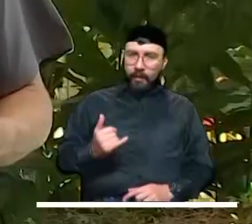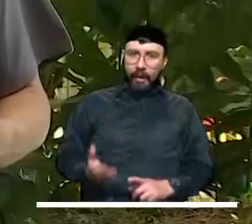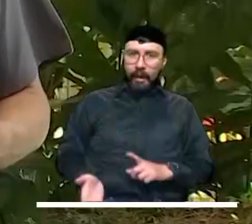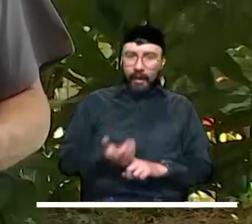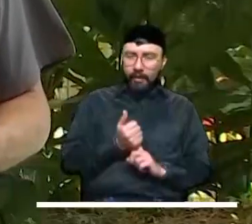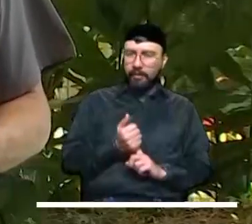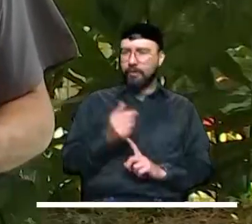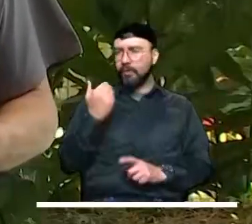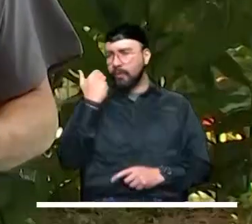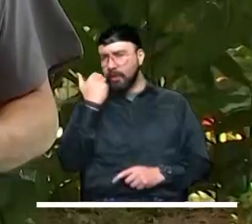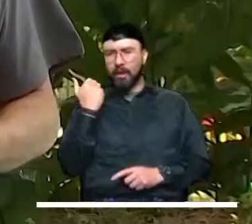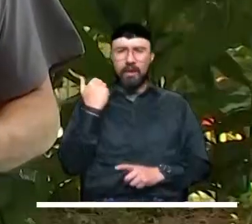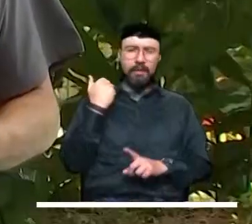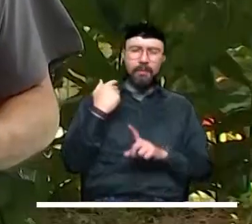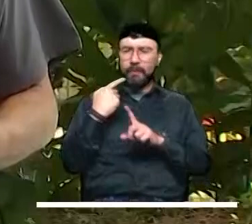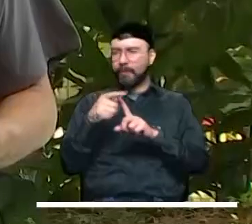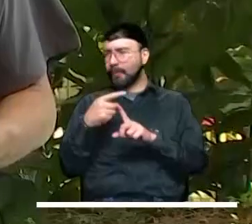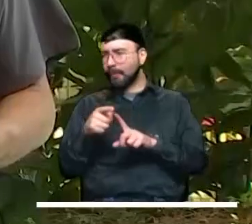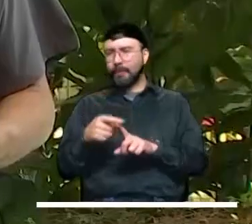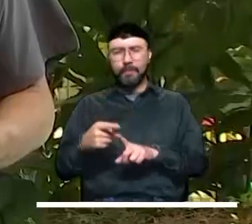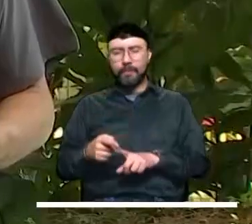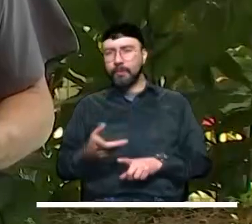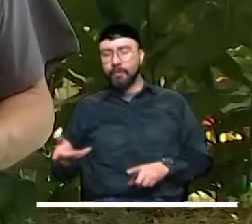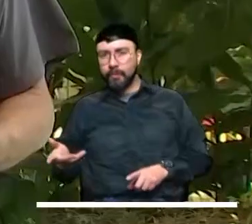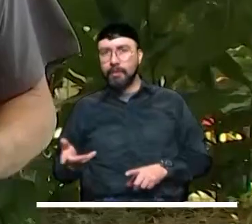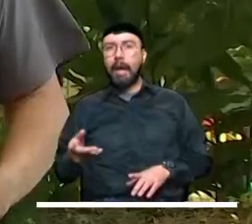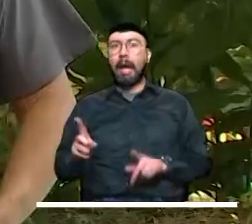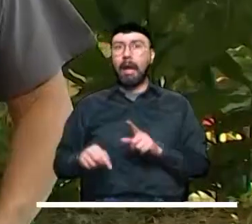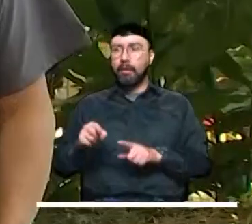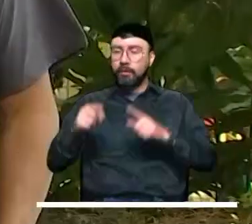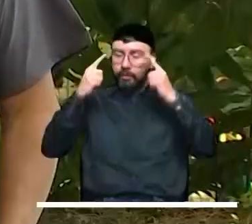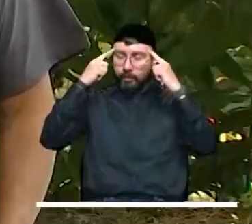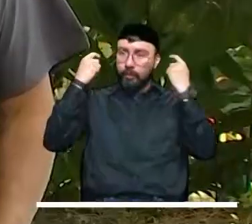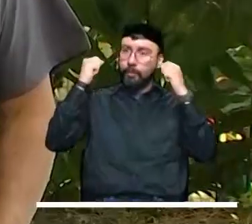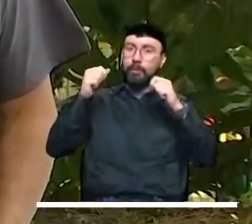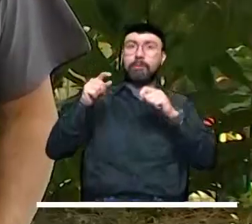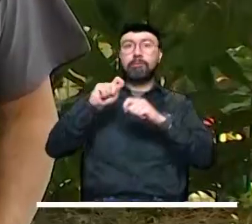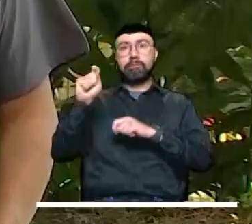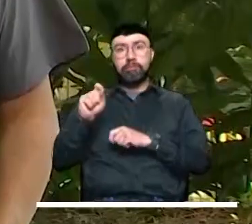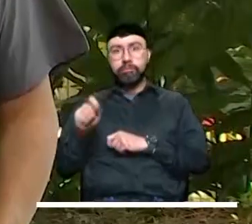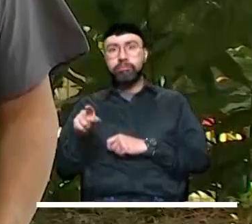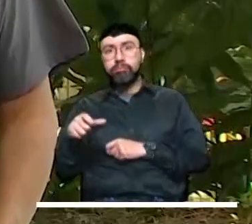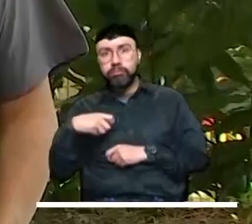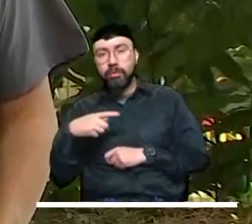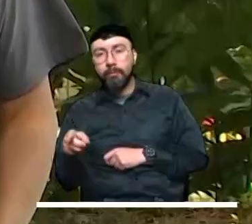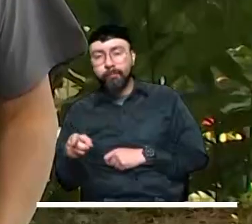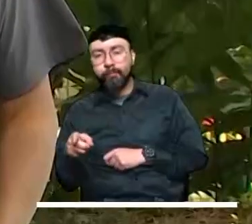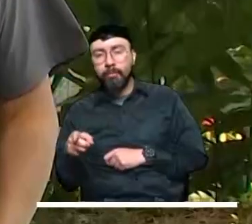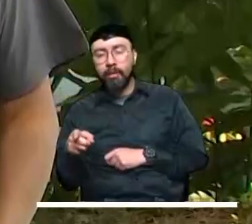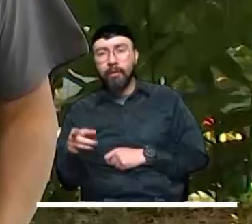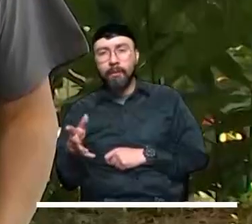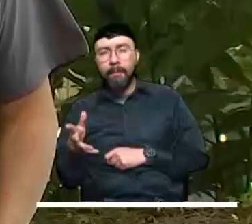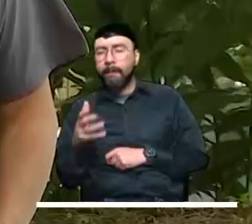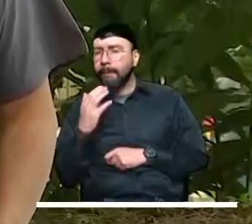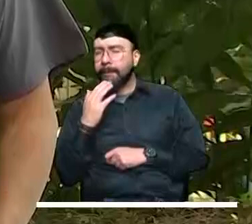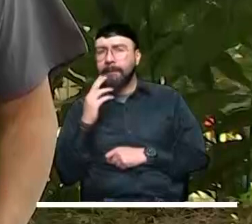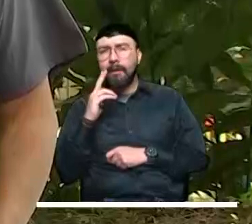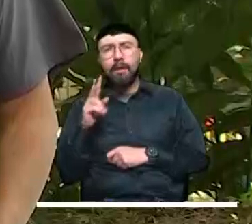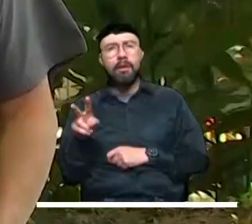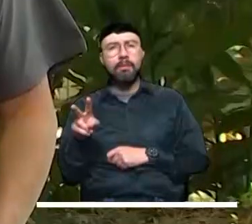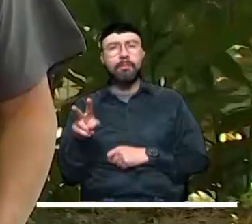digamos, patologías que entre otras pues son preocupantes, porque finalmente vemos